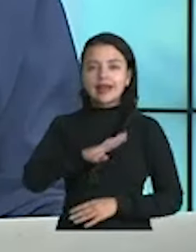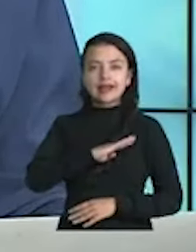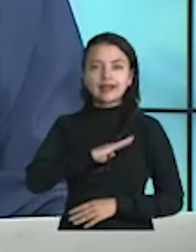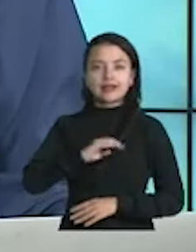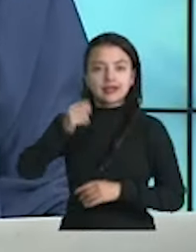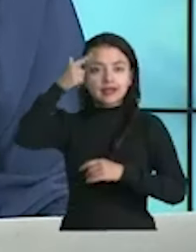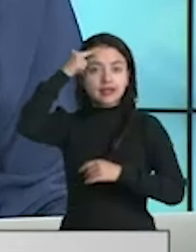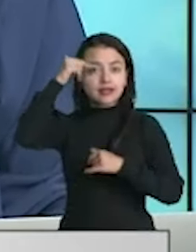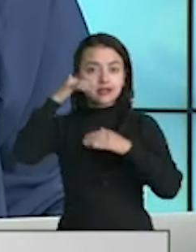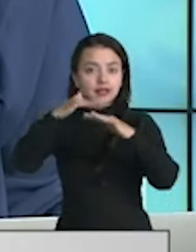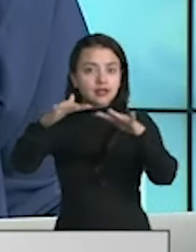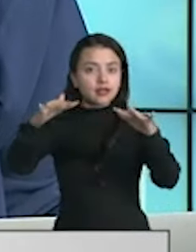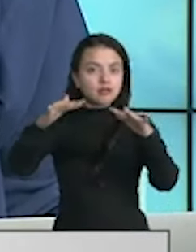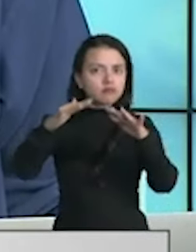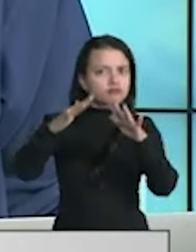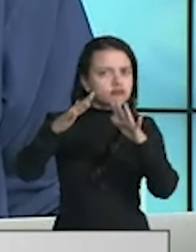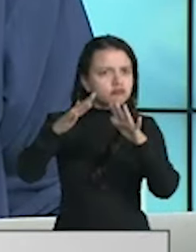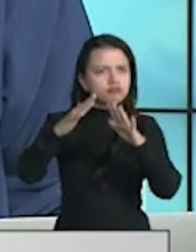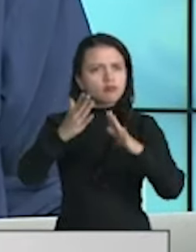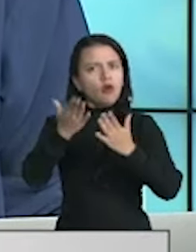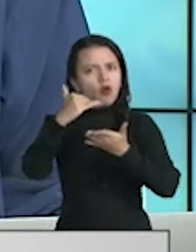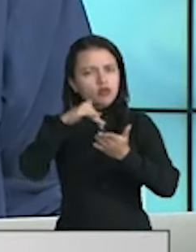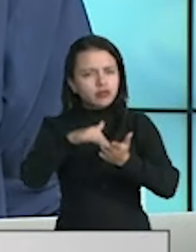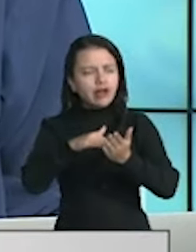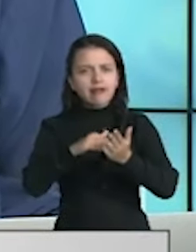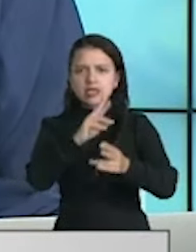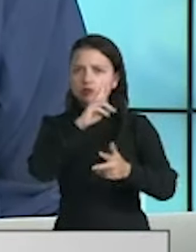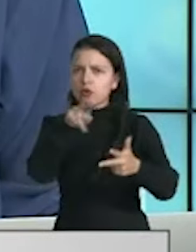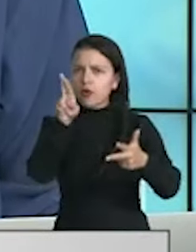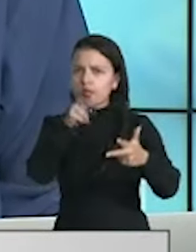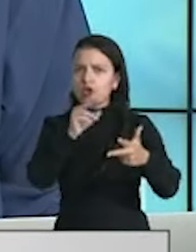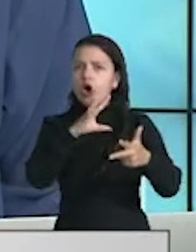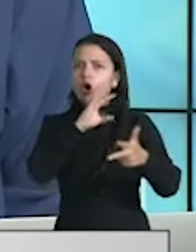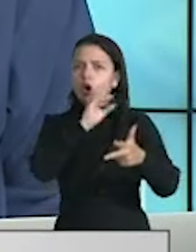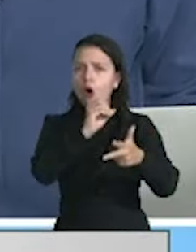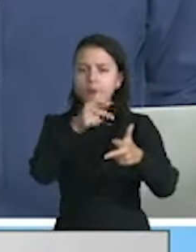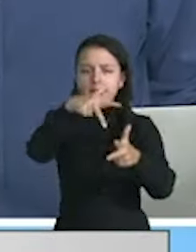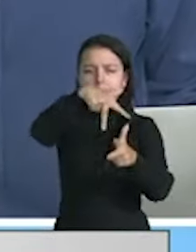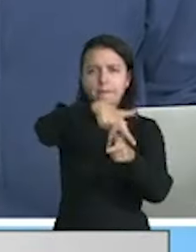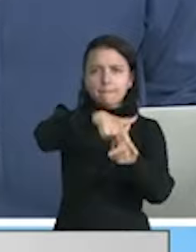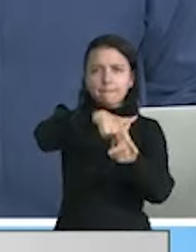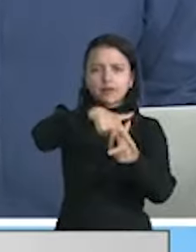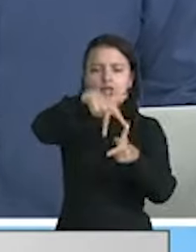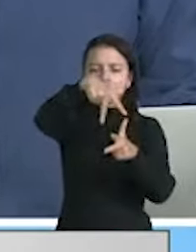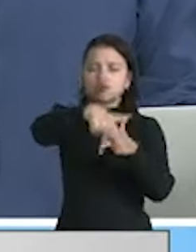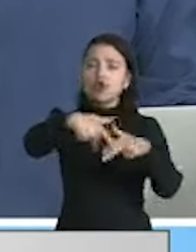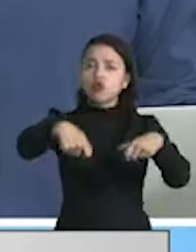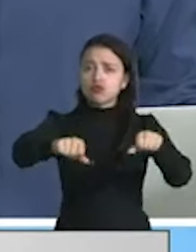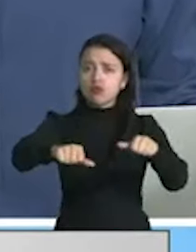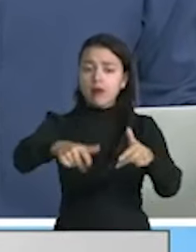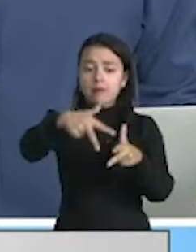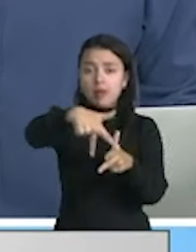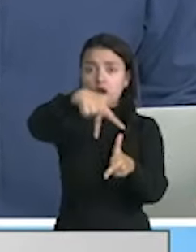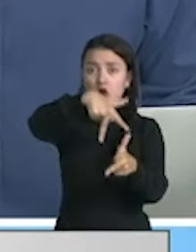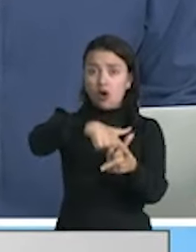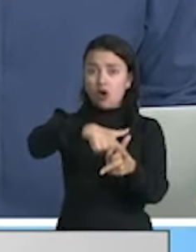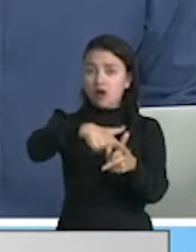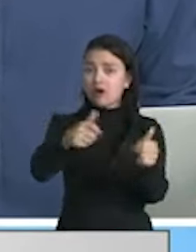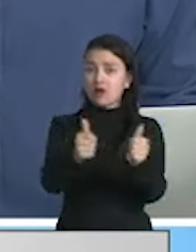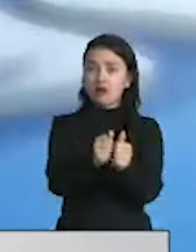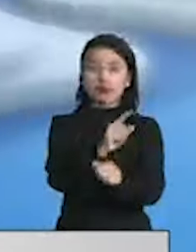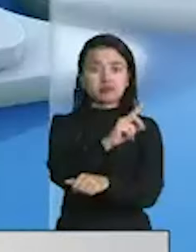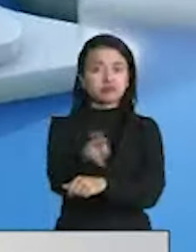Cartagena reactivó la medida de prohibición de parrillero hombre en varios barrios de la ciudad. Tatiana Rodríguez, ¿por qué vuelve la medida? Buenas